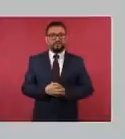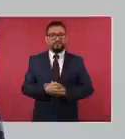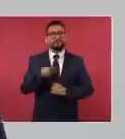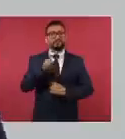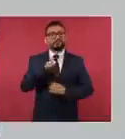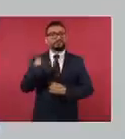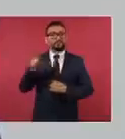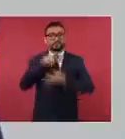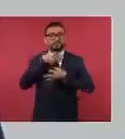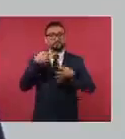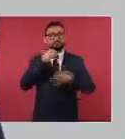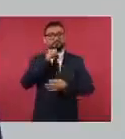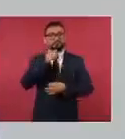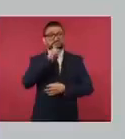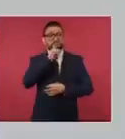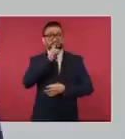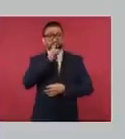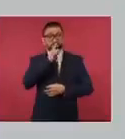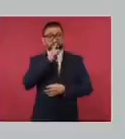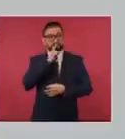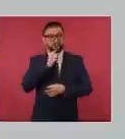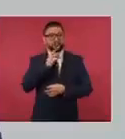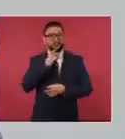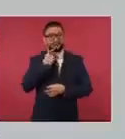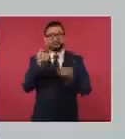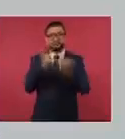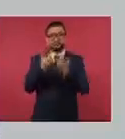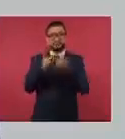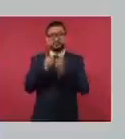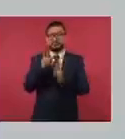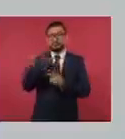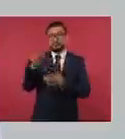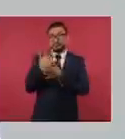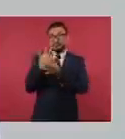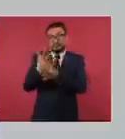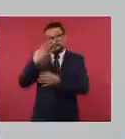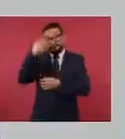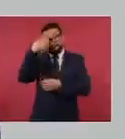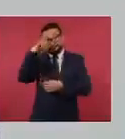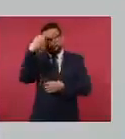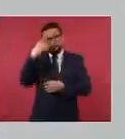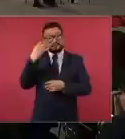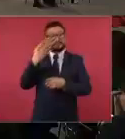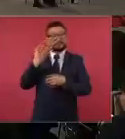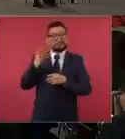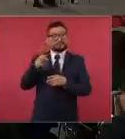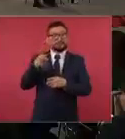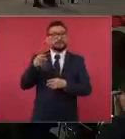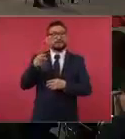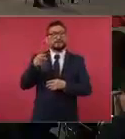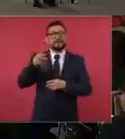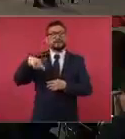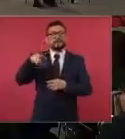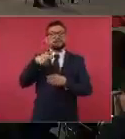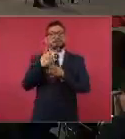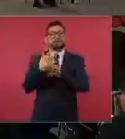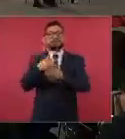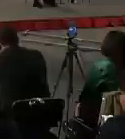que no dicen los comentaristas, ni estos que se dan de expertos ahora en leyes. Los